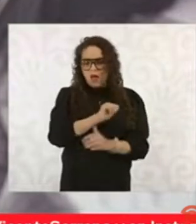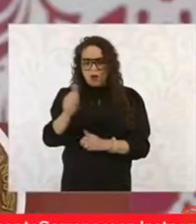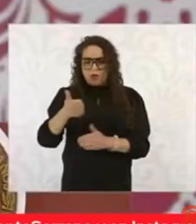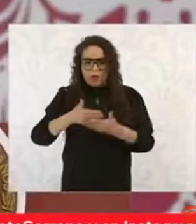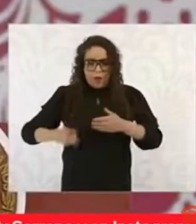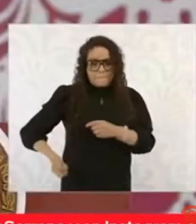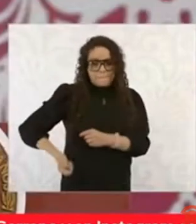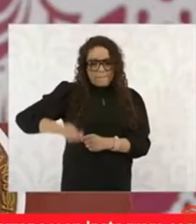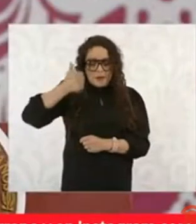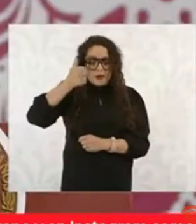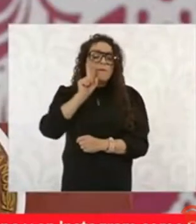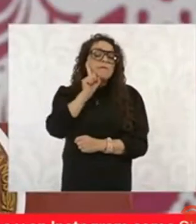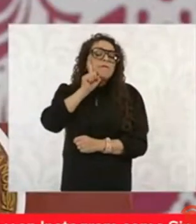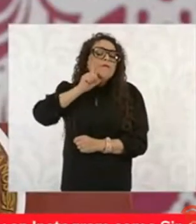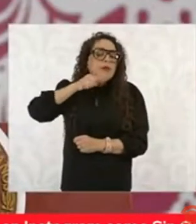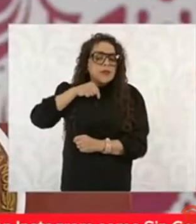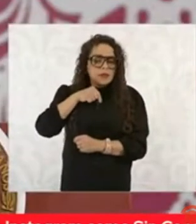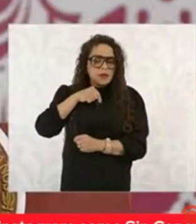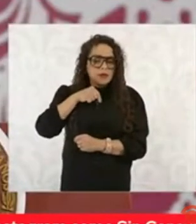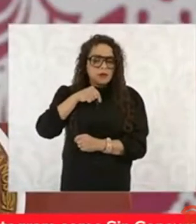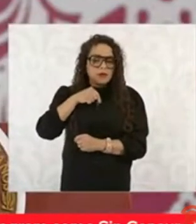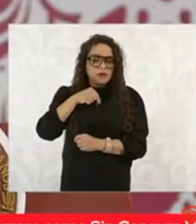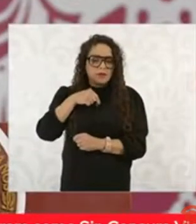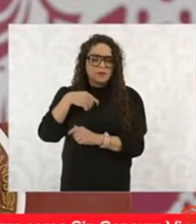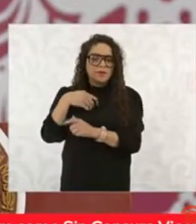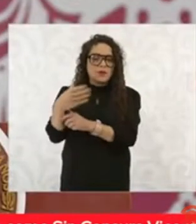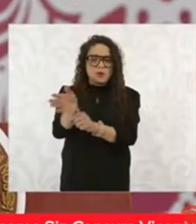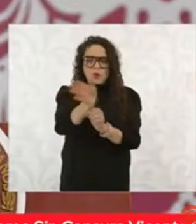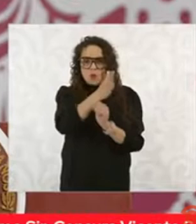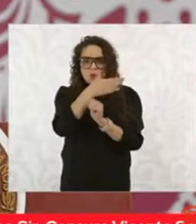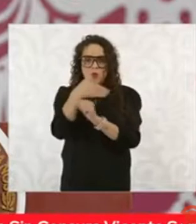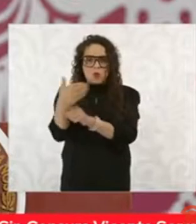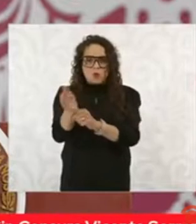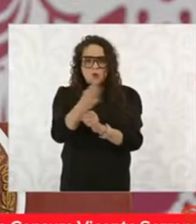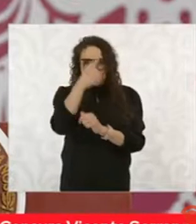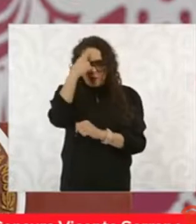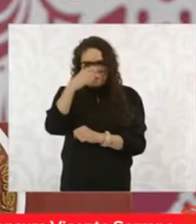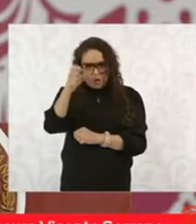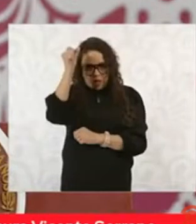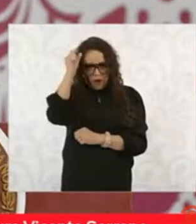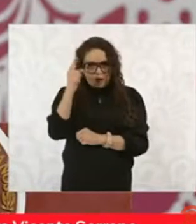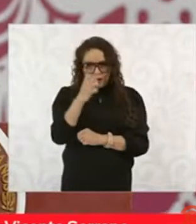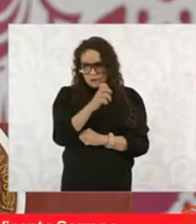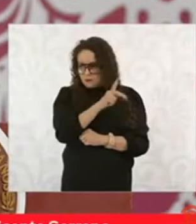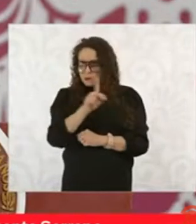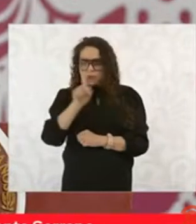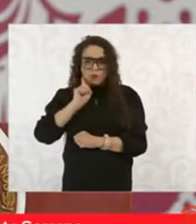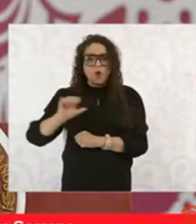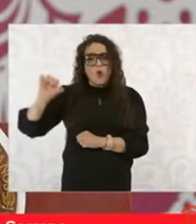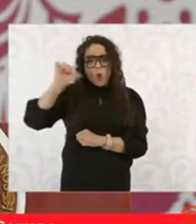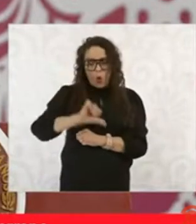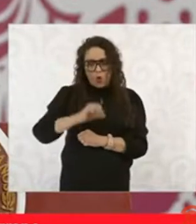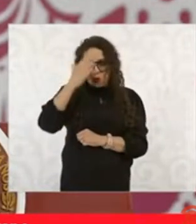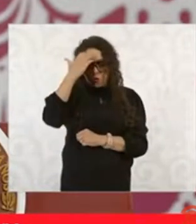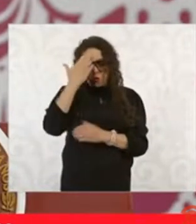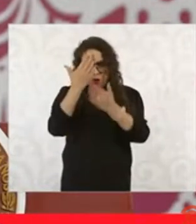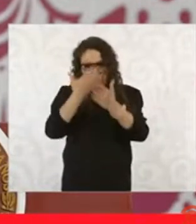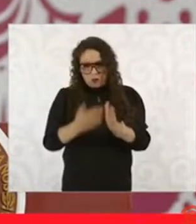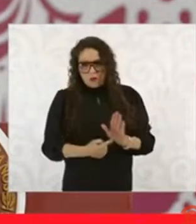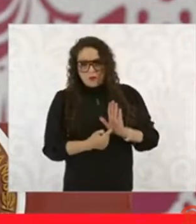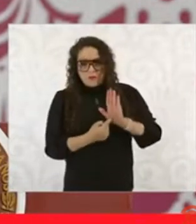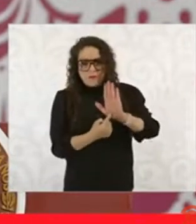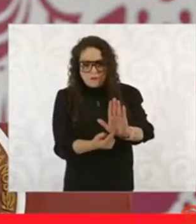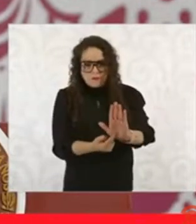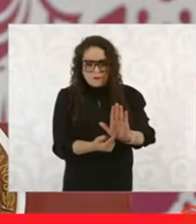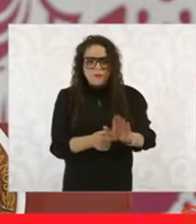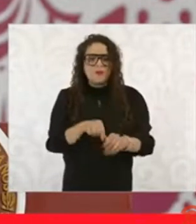primera vez el día de mañana se izará a toda asta. Conozcamos el día de hoy un ejemplo muy claro de la